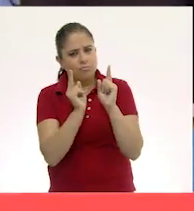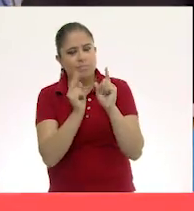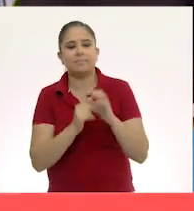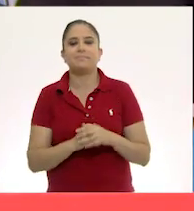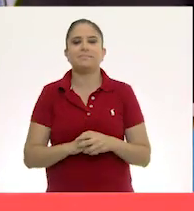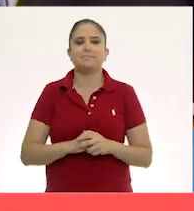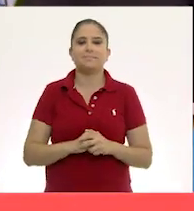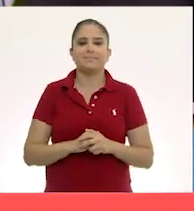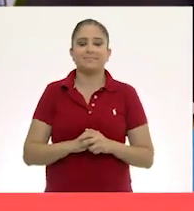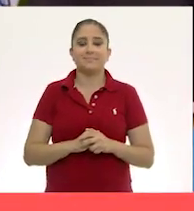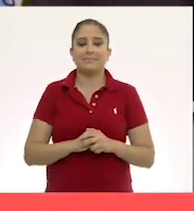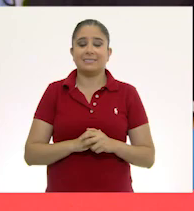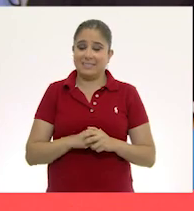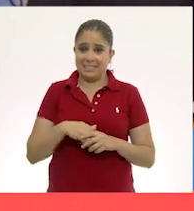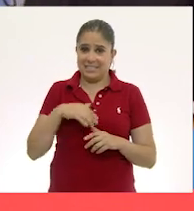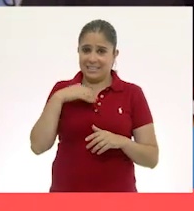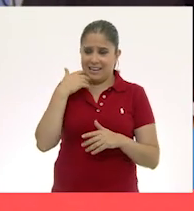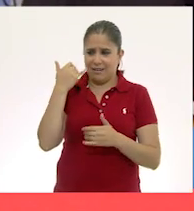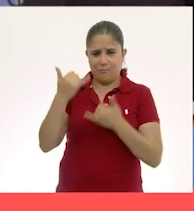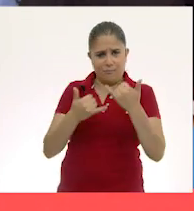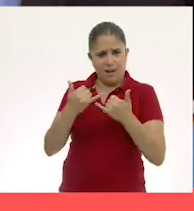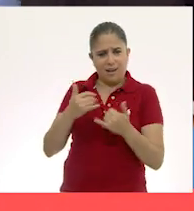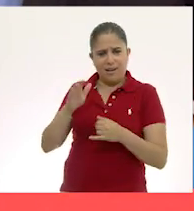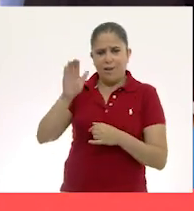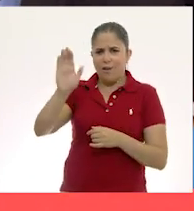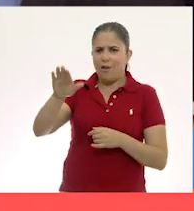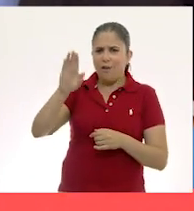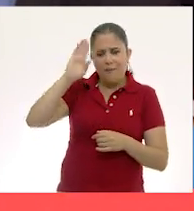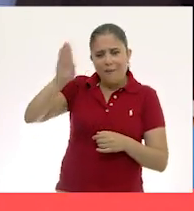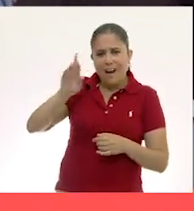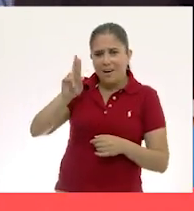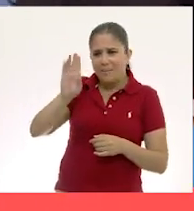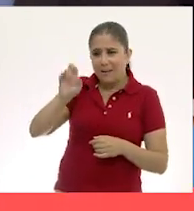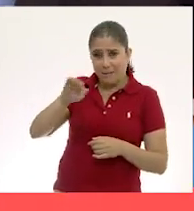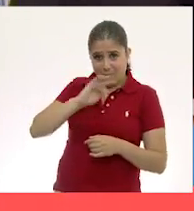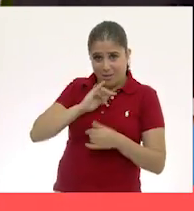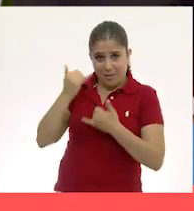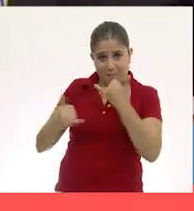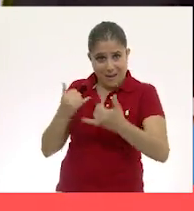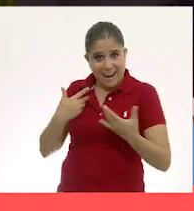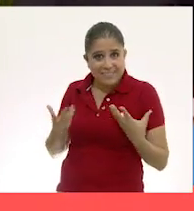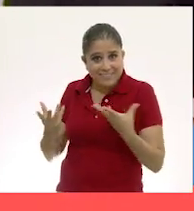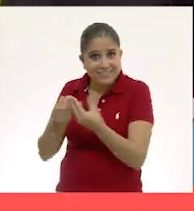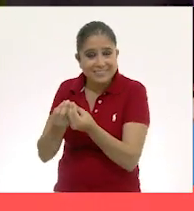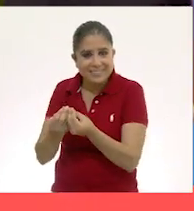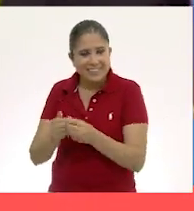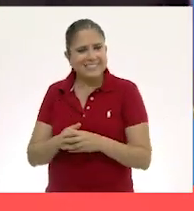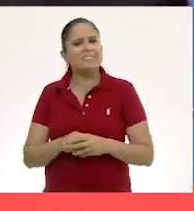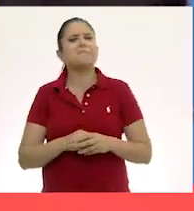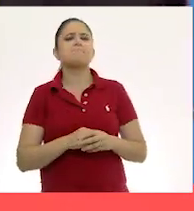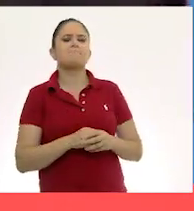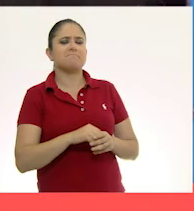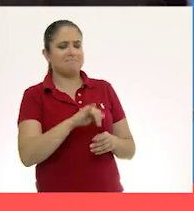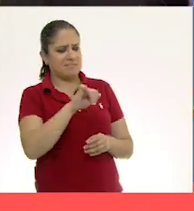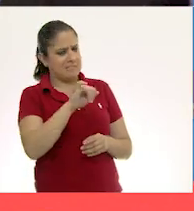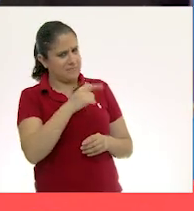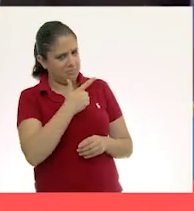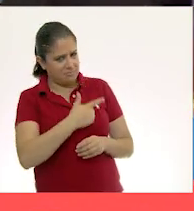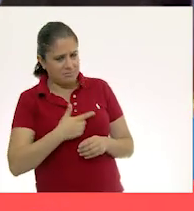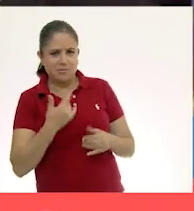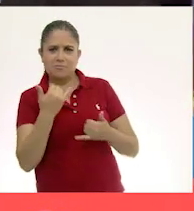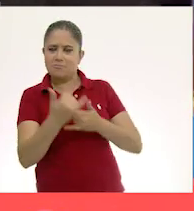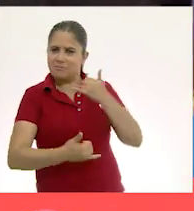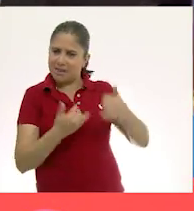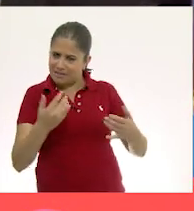Les dieron ganas de jugar con Rubén. Entonces le preguntan, oye, Rubén, ¿podemos jugar contigo? Claro que sí.